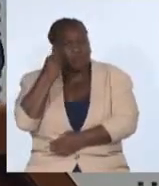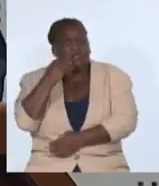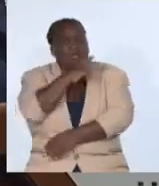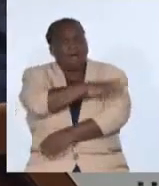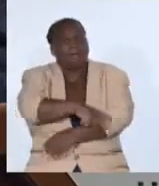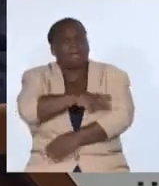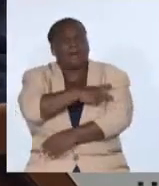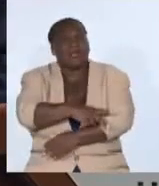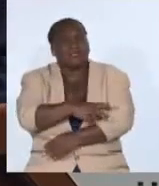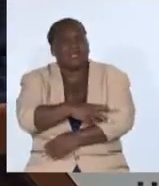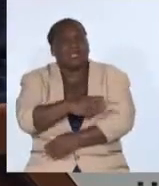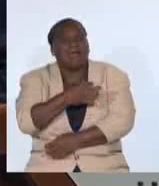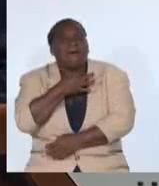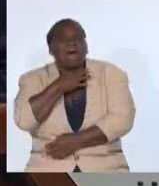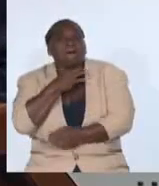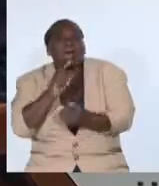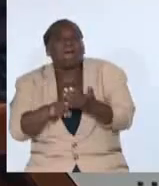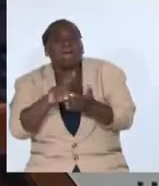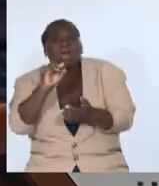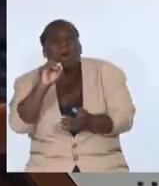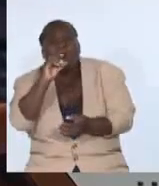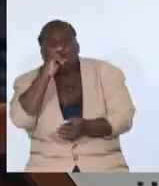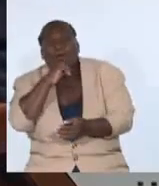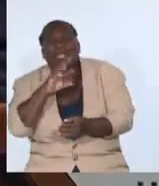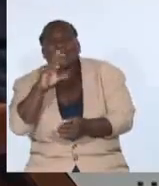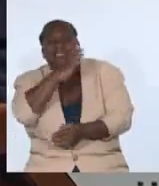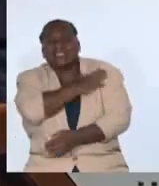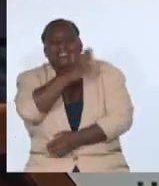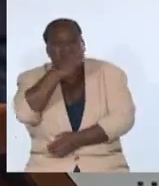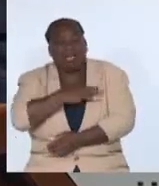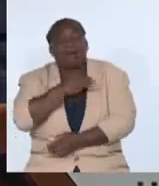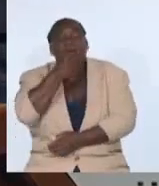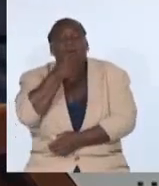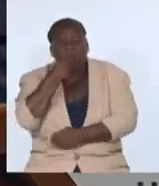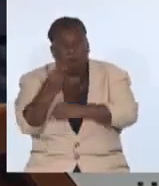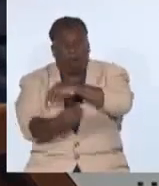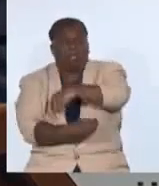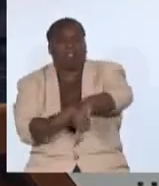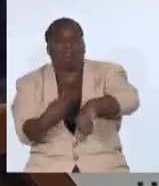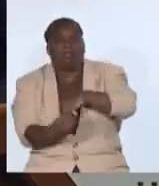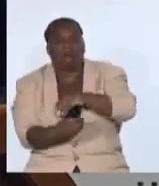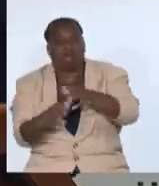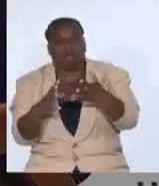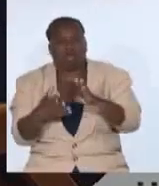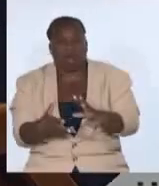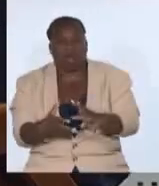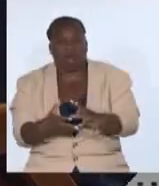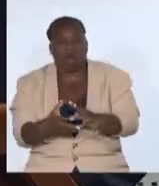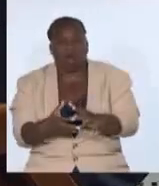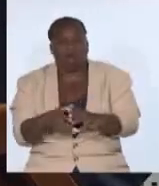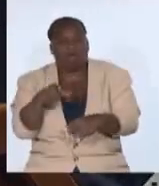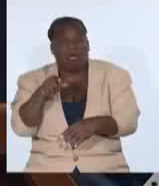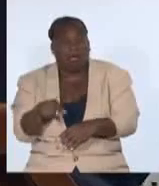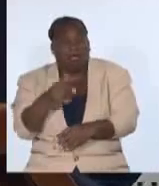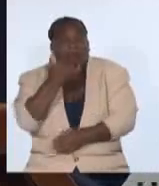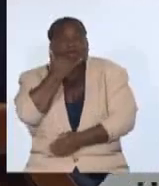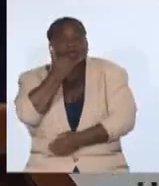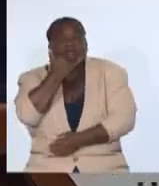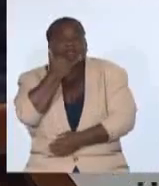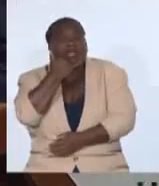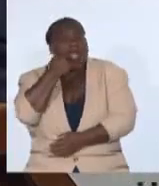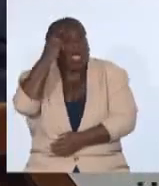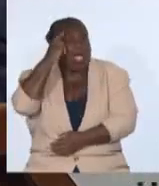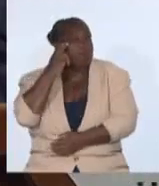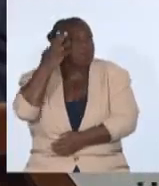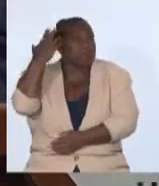empobrecidas y es preciso revertir Esa condición en que nos unieron siglos de dependencia colonial